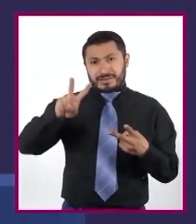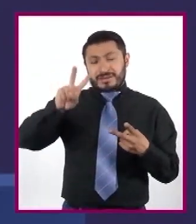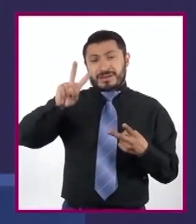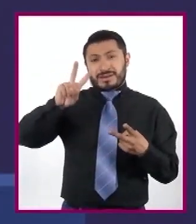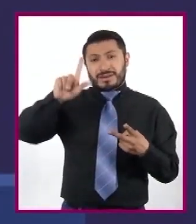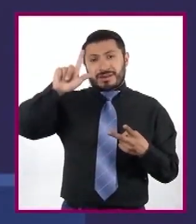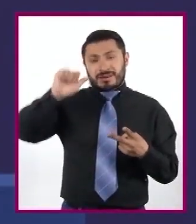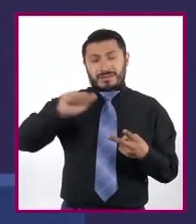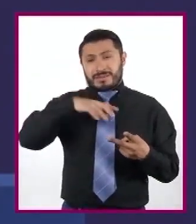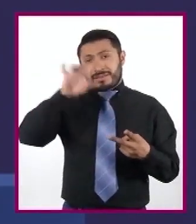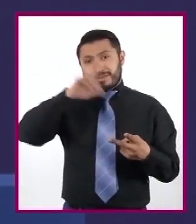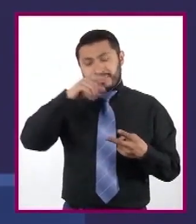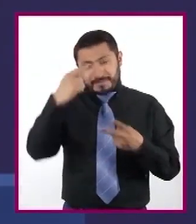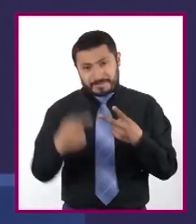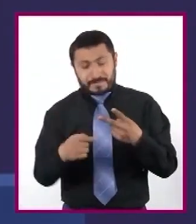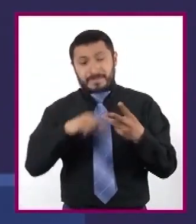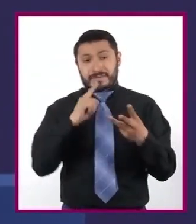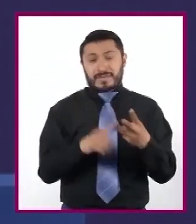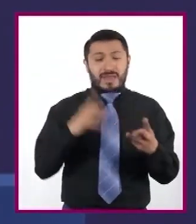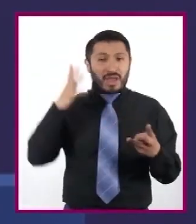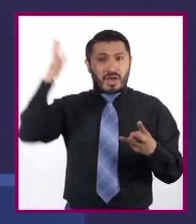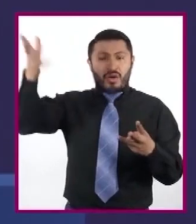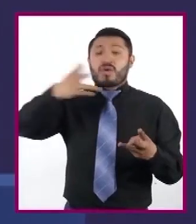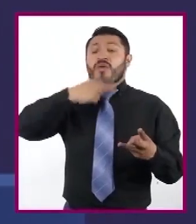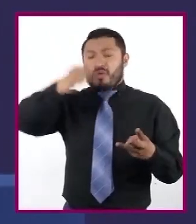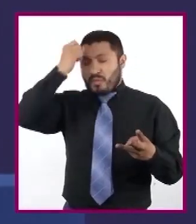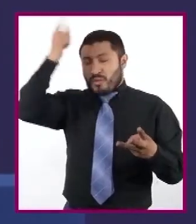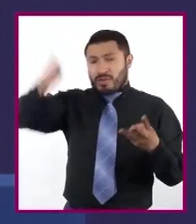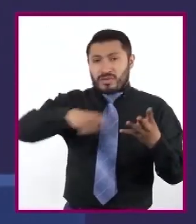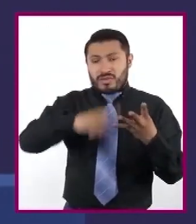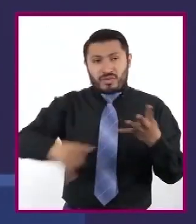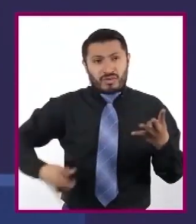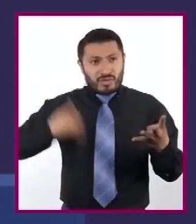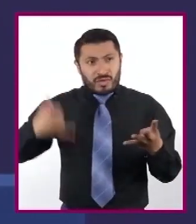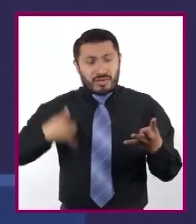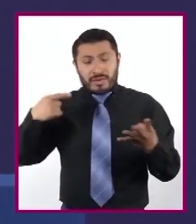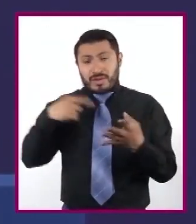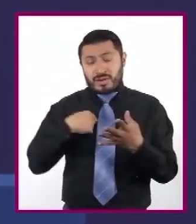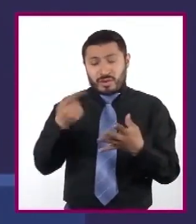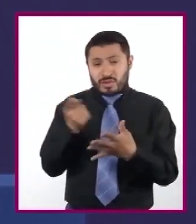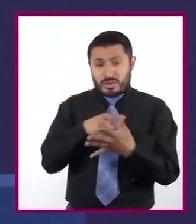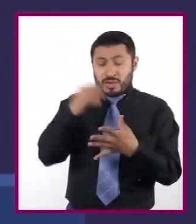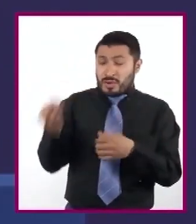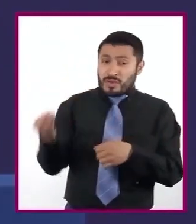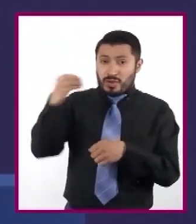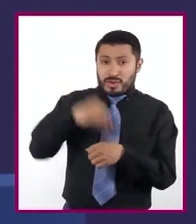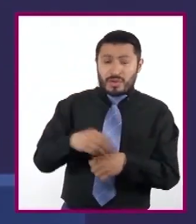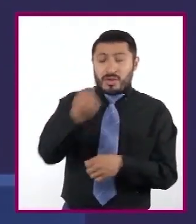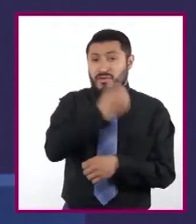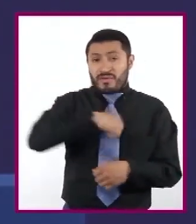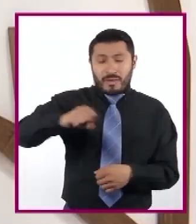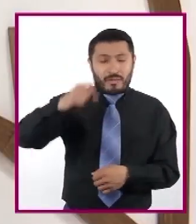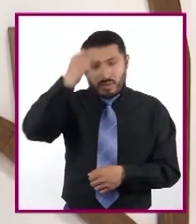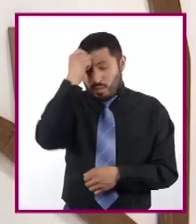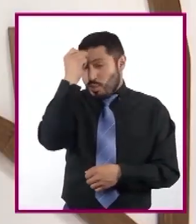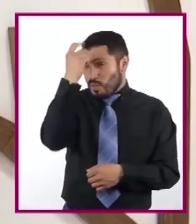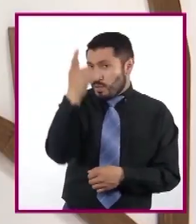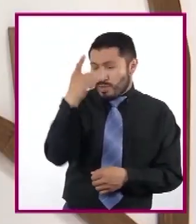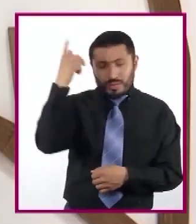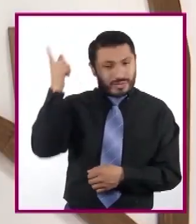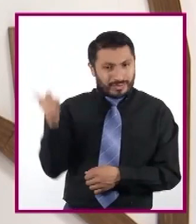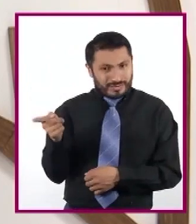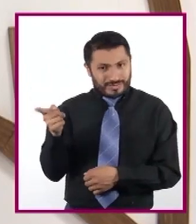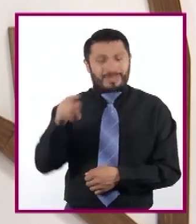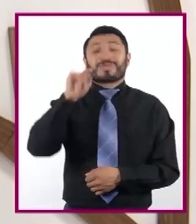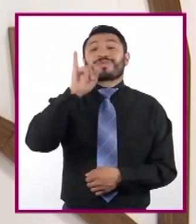inventor, joven Benjamín, y yo añadiría la que usted acaba de usar, maestro Eric, famoso inventor.